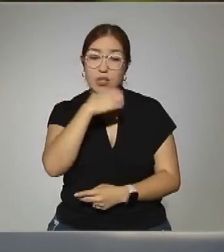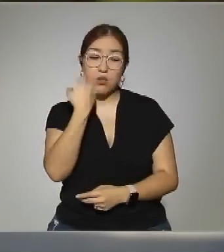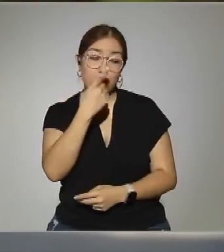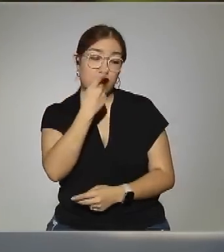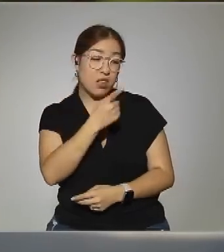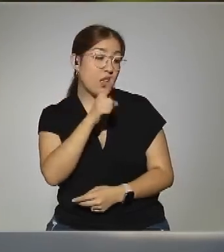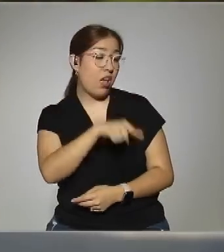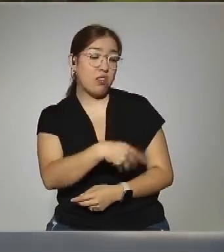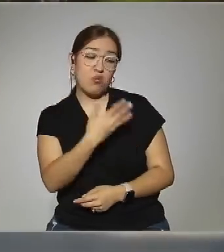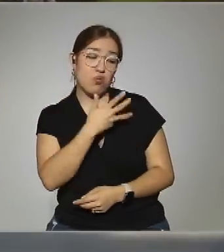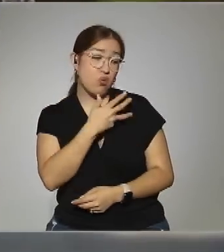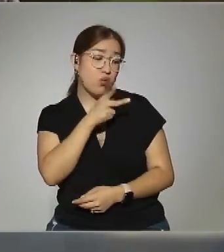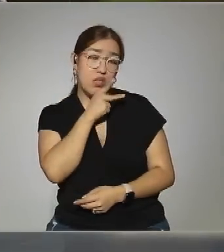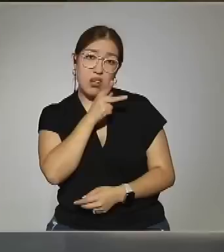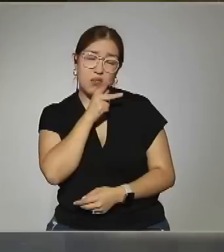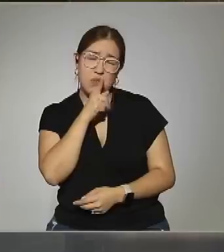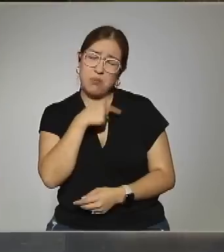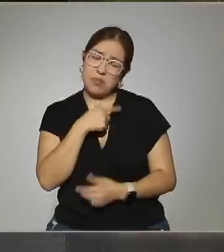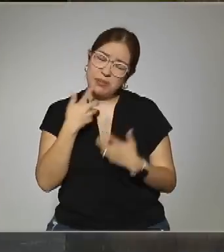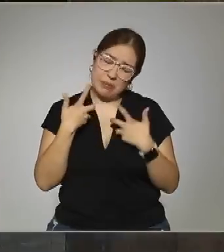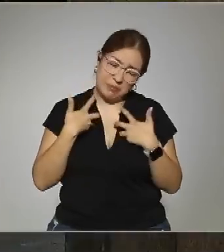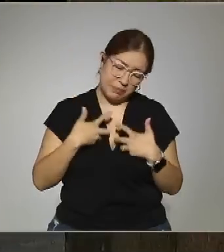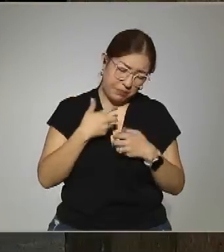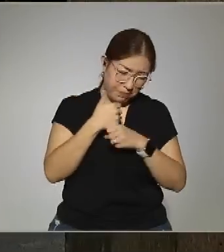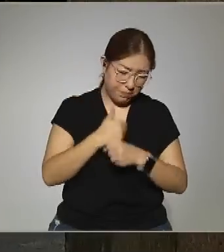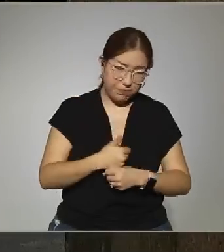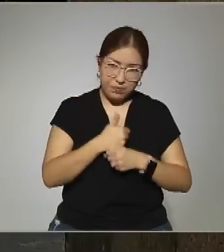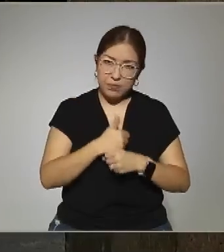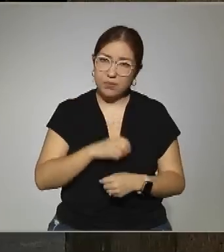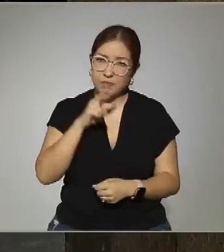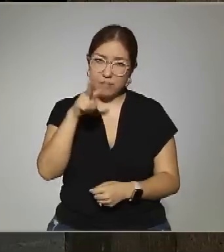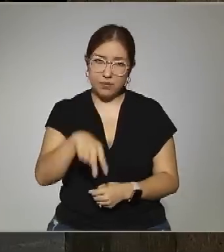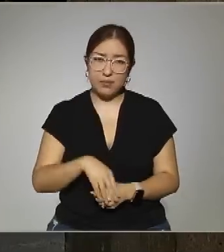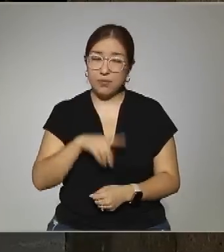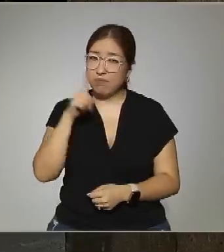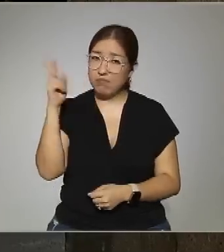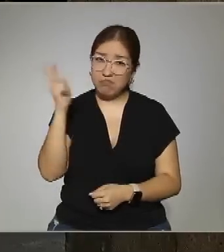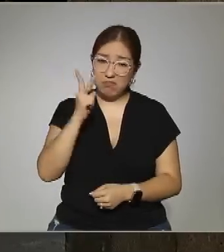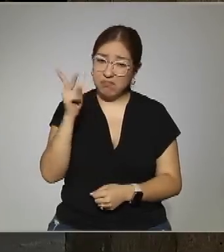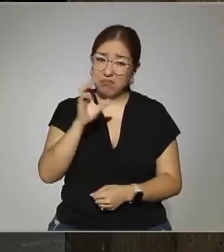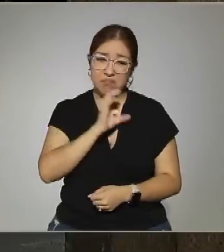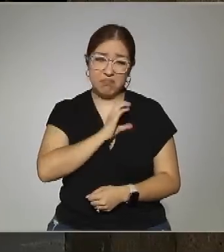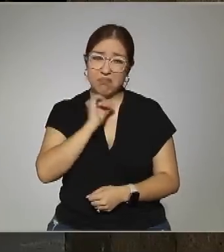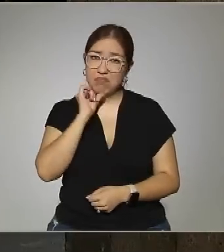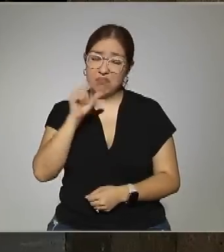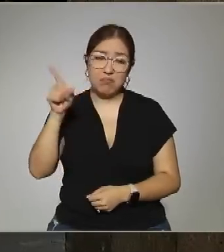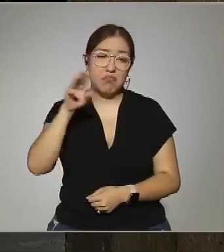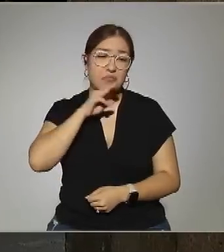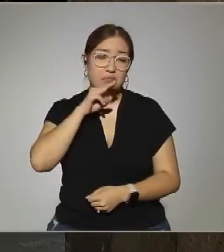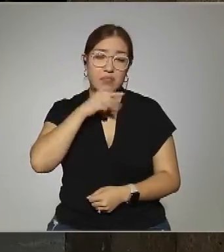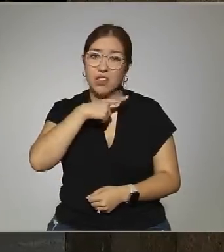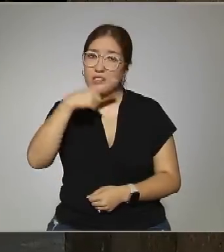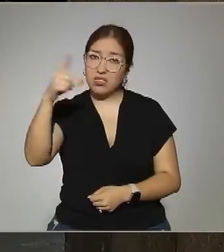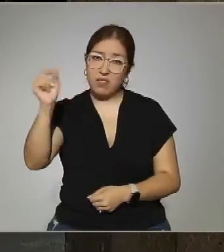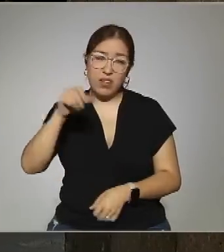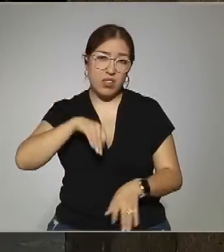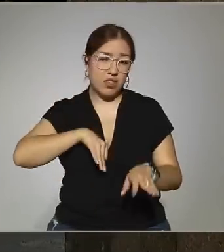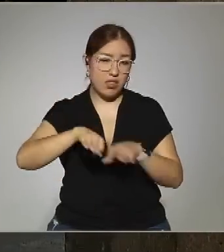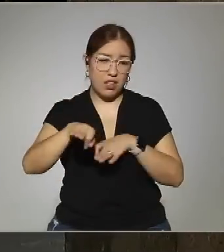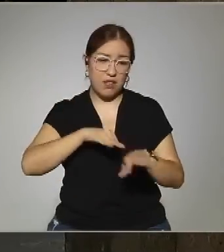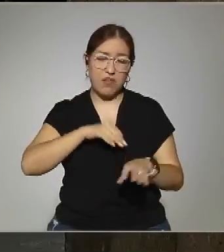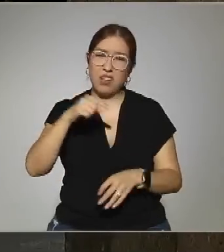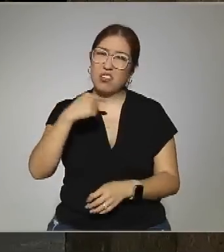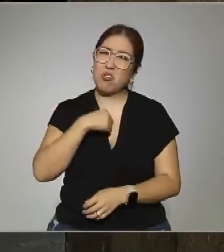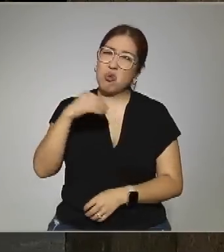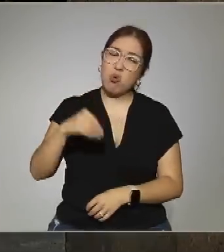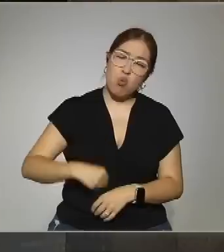tú no tienes papá. Eso a mí me dolía mucho, no tengo el cariño de ellos, mi mamá se tiene que ir a trabajar, y era puro